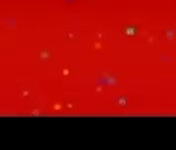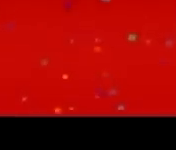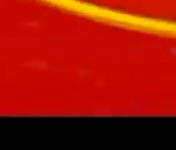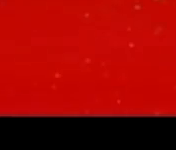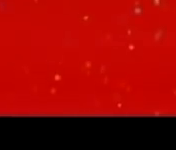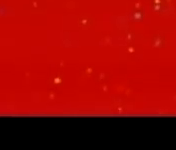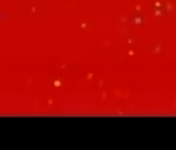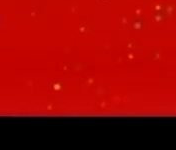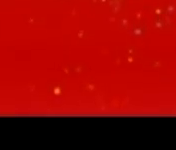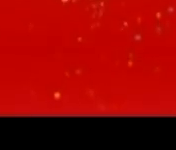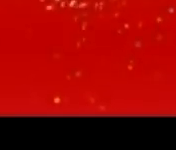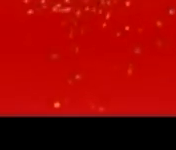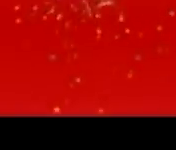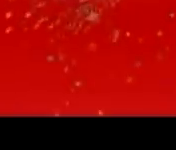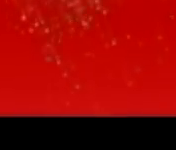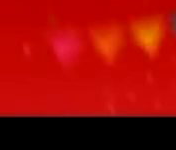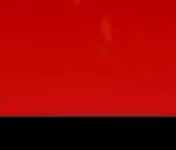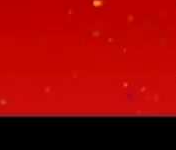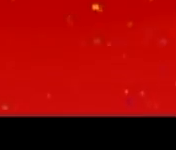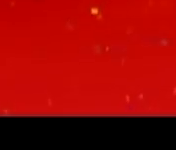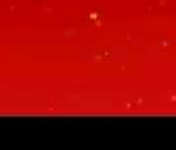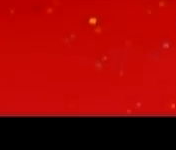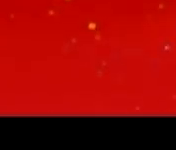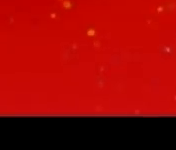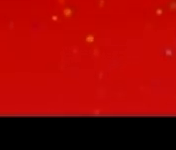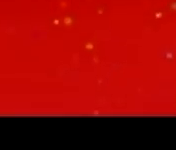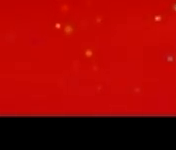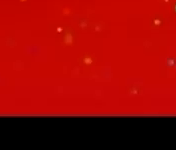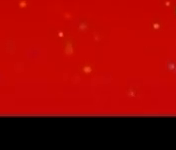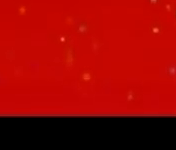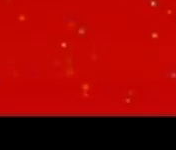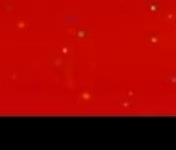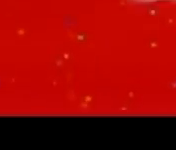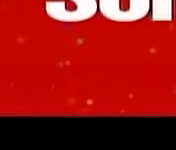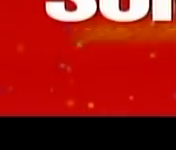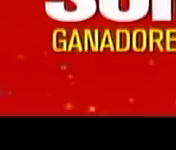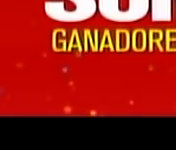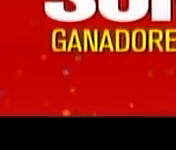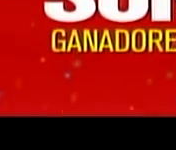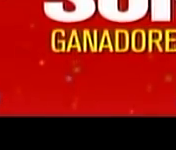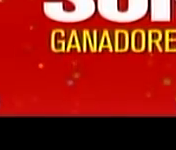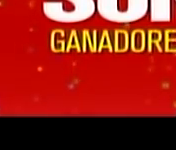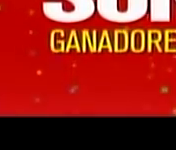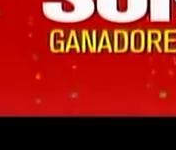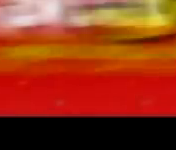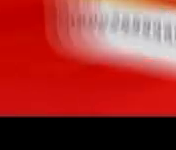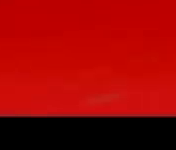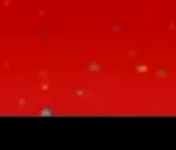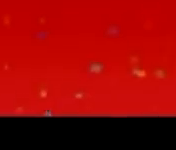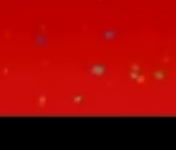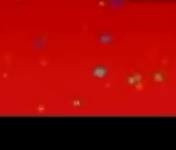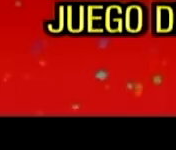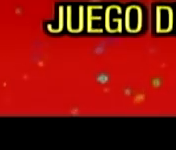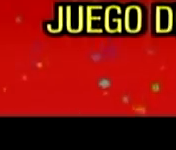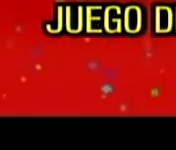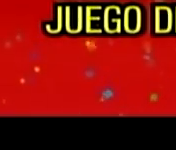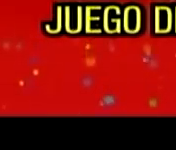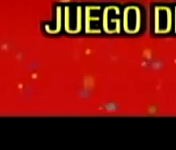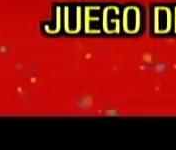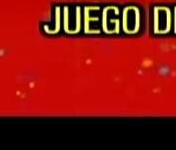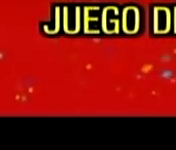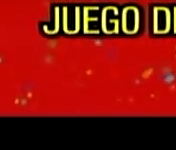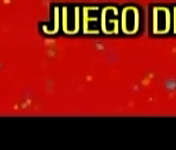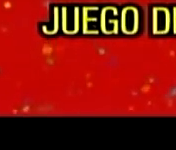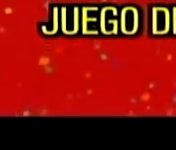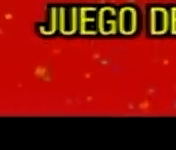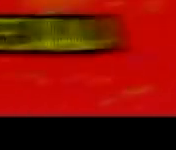te premia todos los días con la tripleta regalona 100 dólares en órdenes de compra de lunes a domingo son tres ganadores diario además cada semana un televisor smart